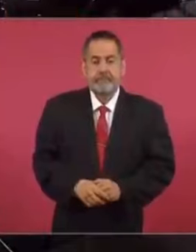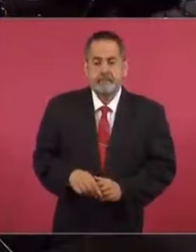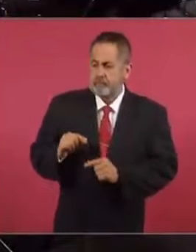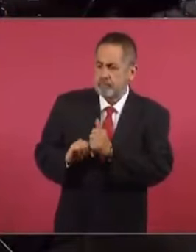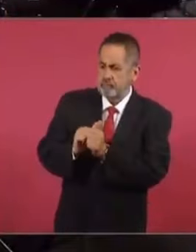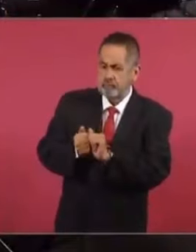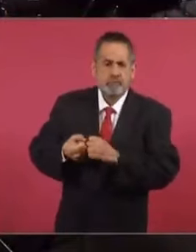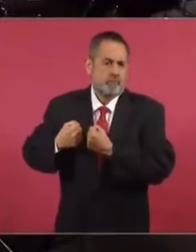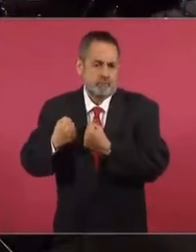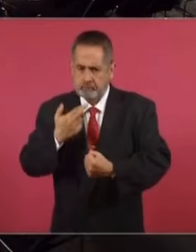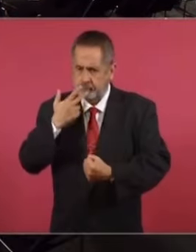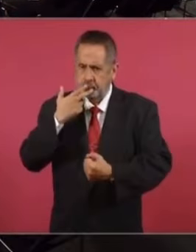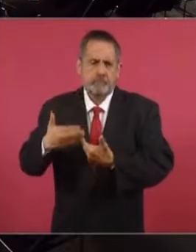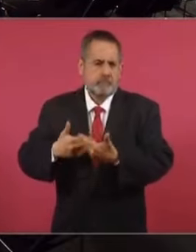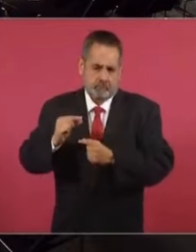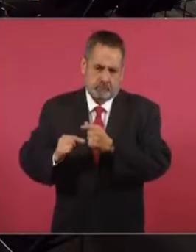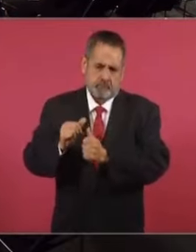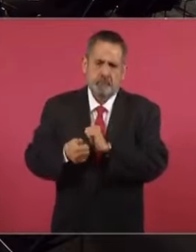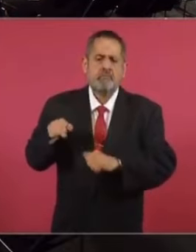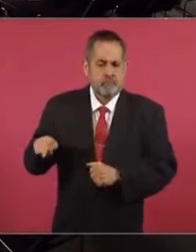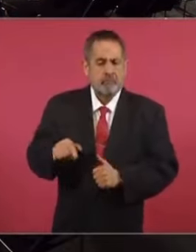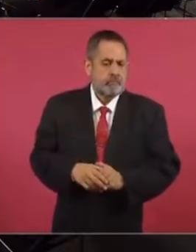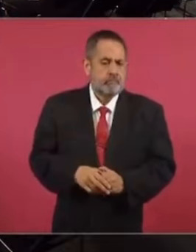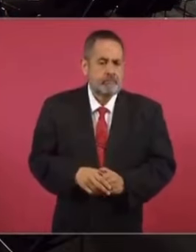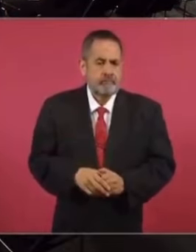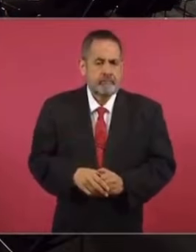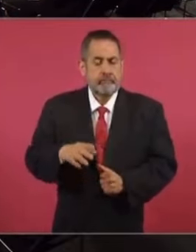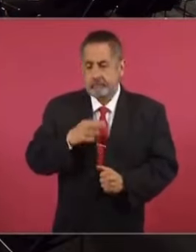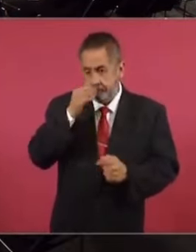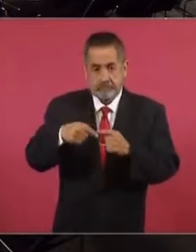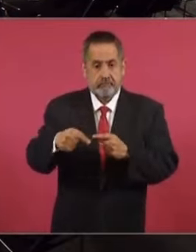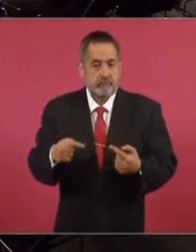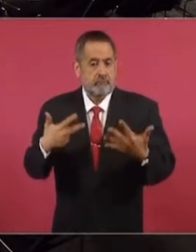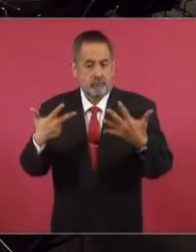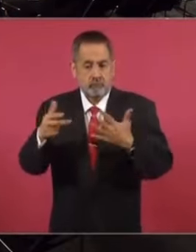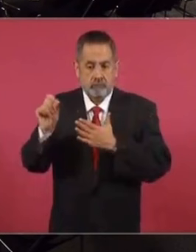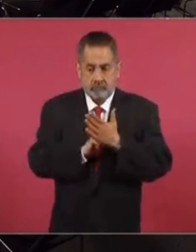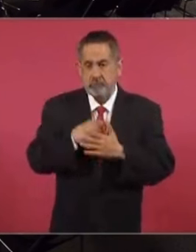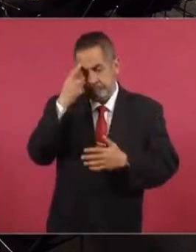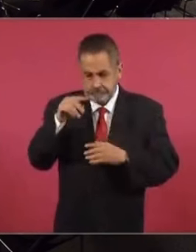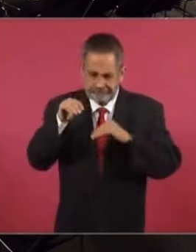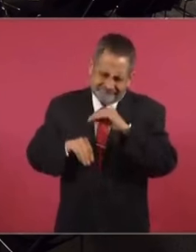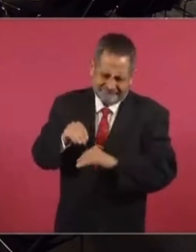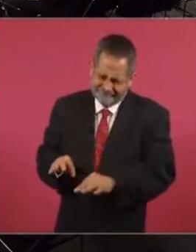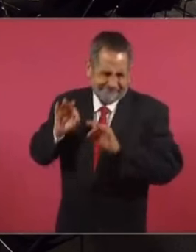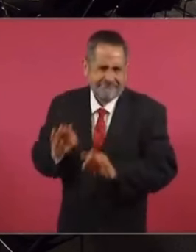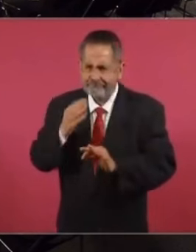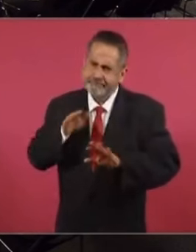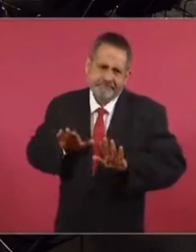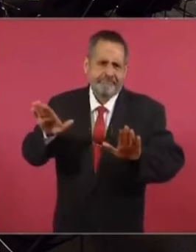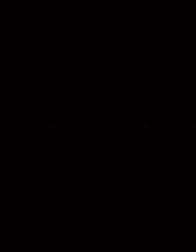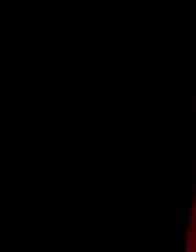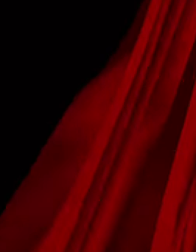ir fortaleciendo, poco a poco, ¿no? Tenemos estos 8 meses para dejar consolidada la línea aérea.